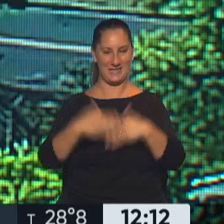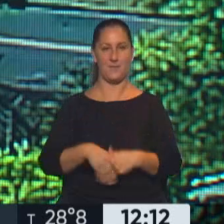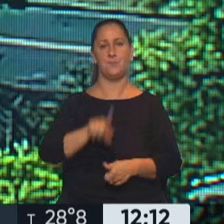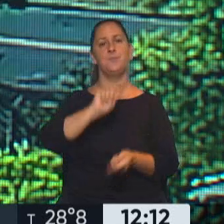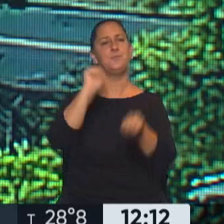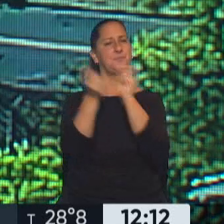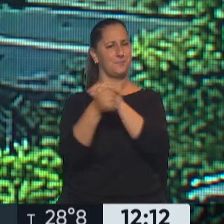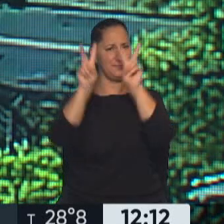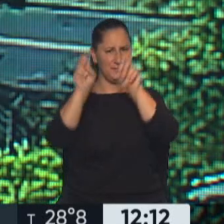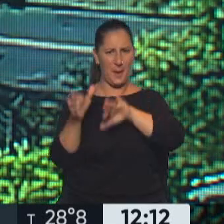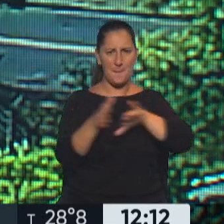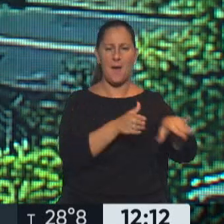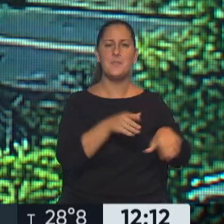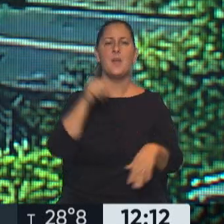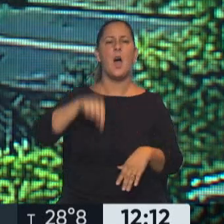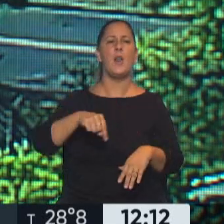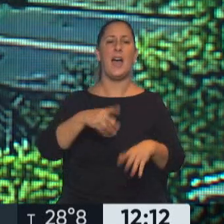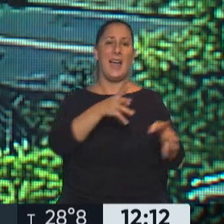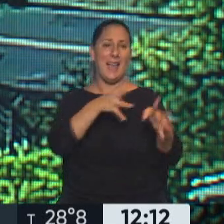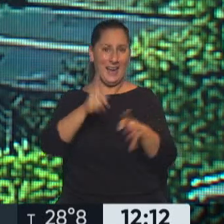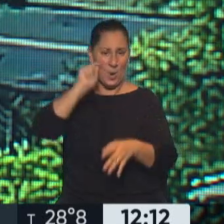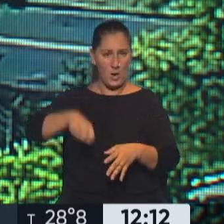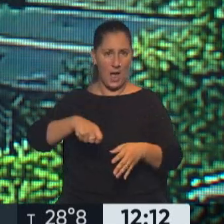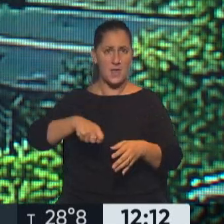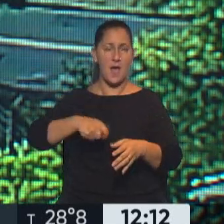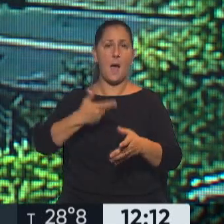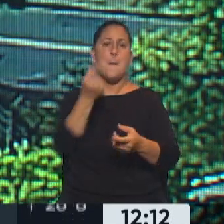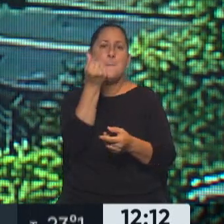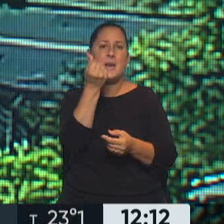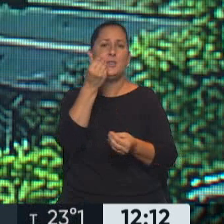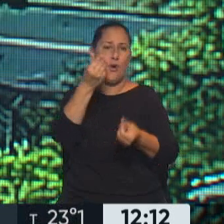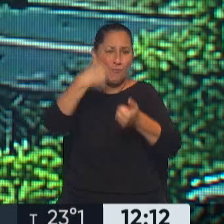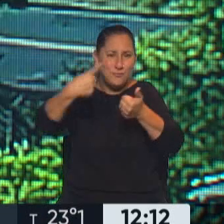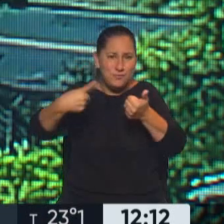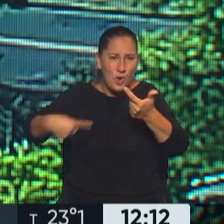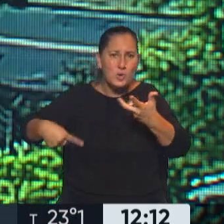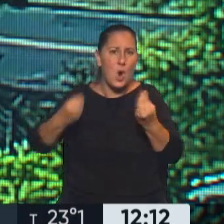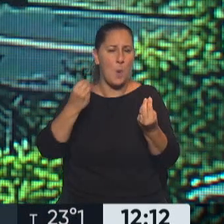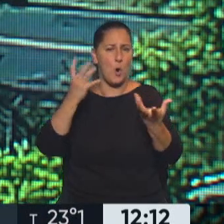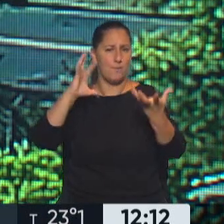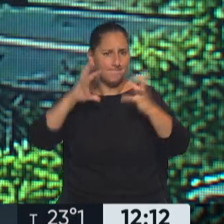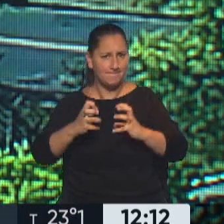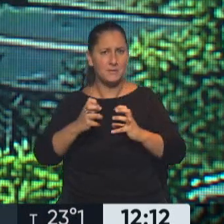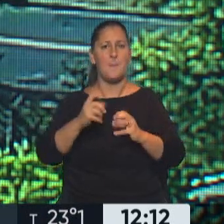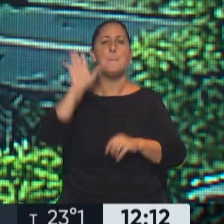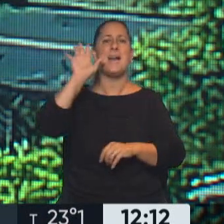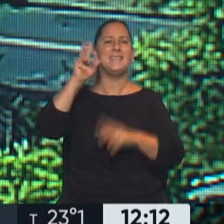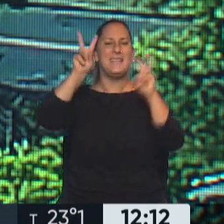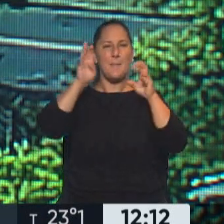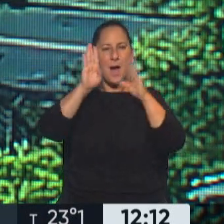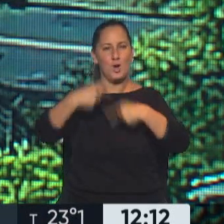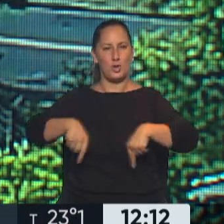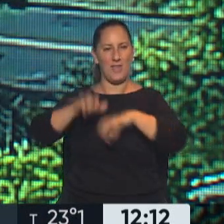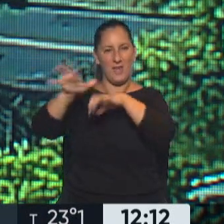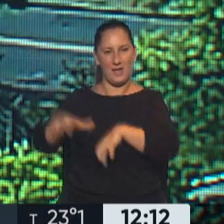Cambiamos de tema y hablamos de cómo repercute la guerra en Ucrania en el precio de los commodities, en particular de los productos agrícolas y aquí